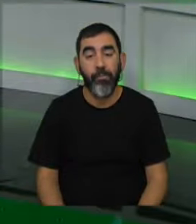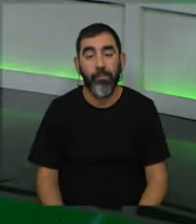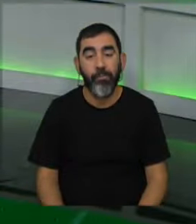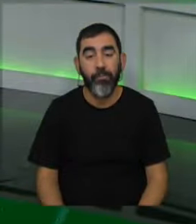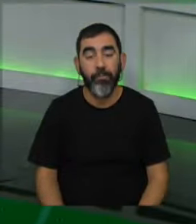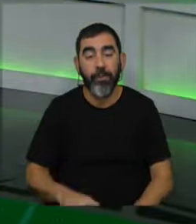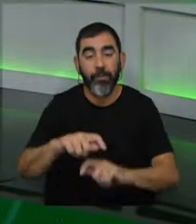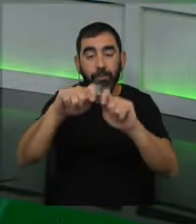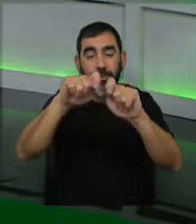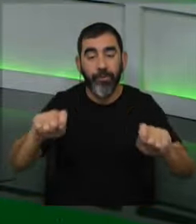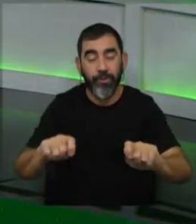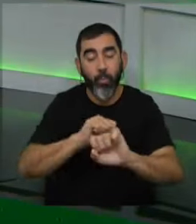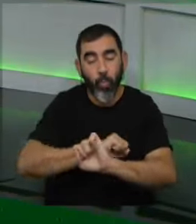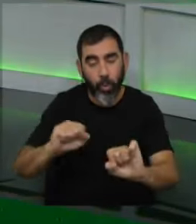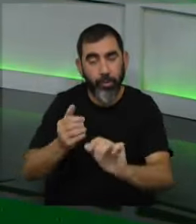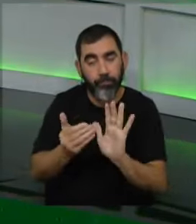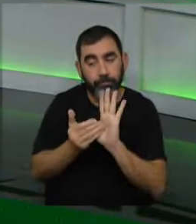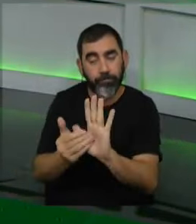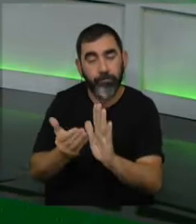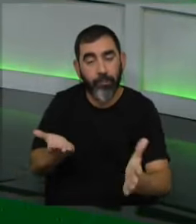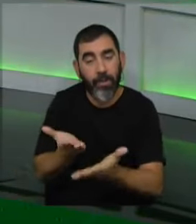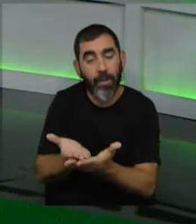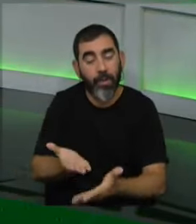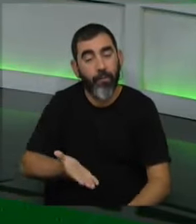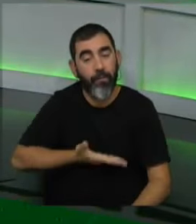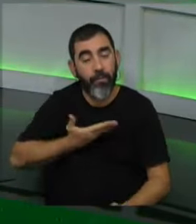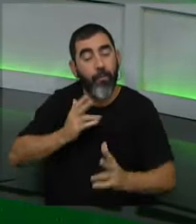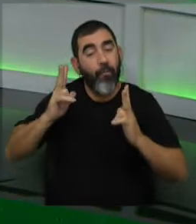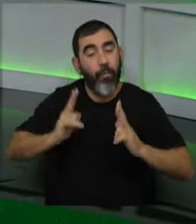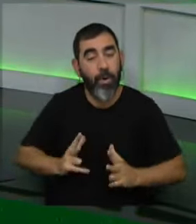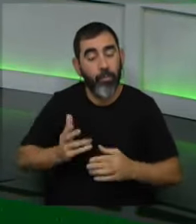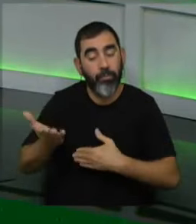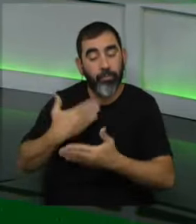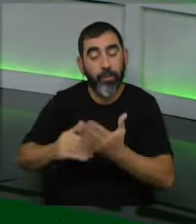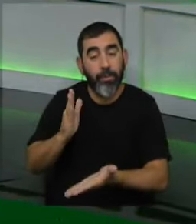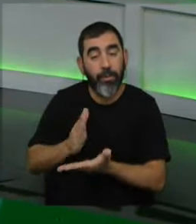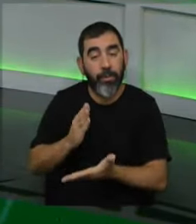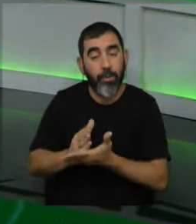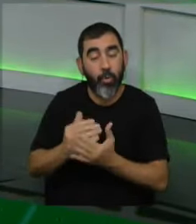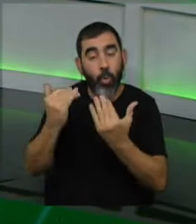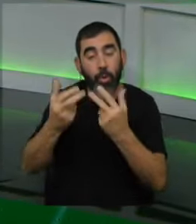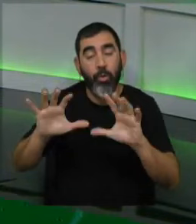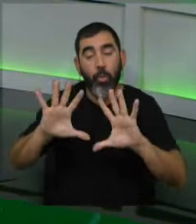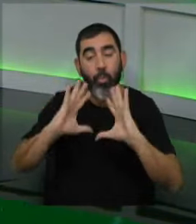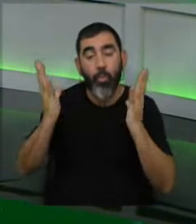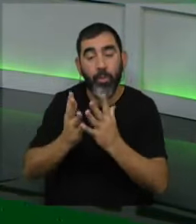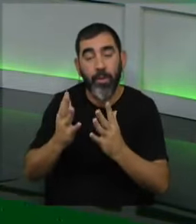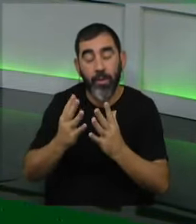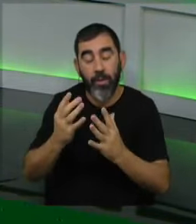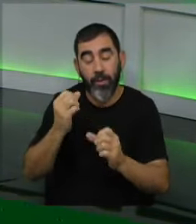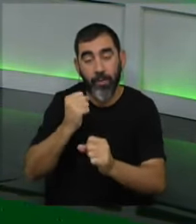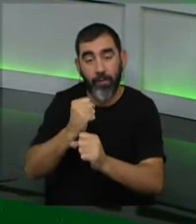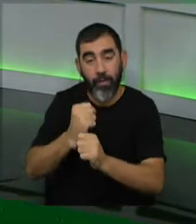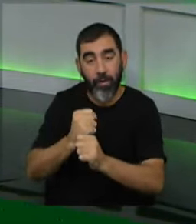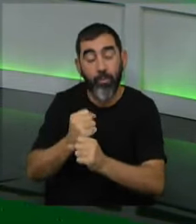el pnt está analizando presentar un reclamo formal por el retroceso de derechos ante el oit luego de participar en la conferencia mundial